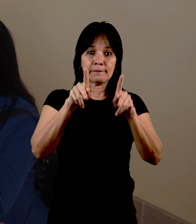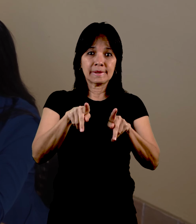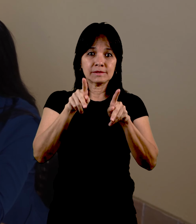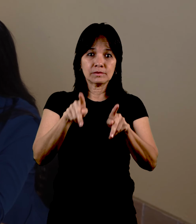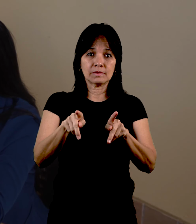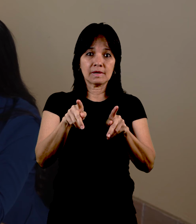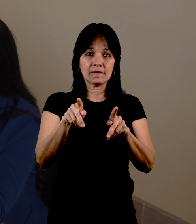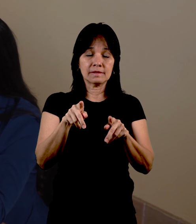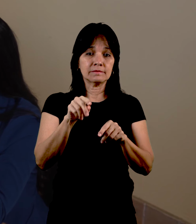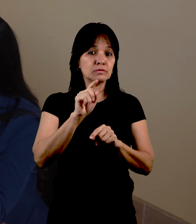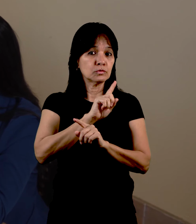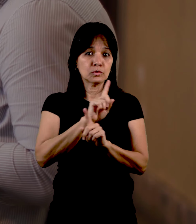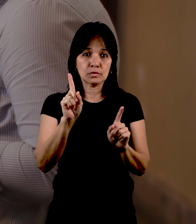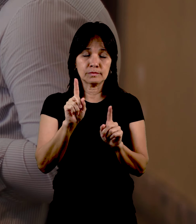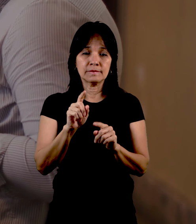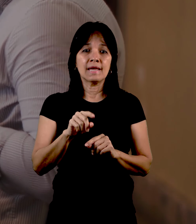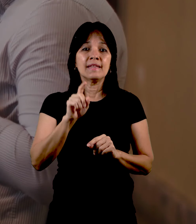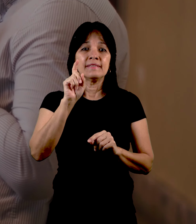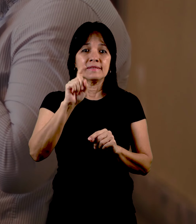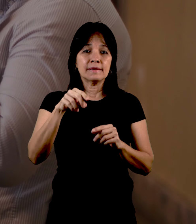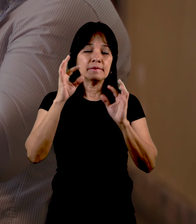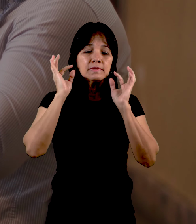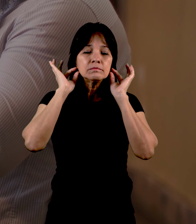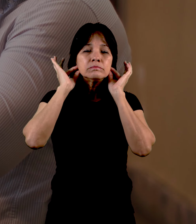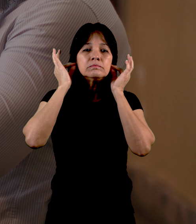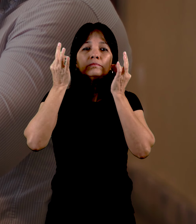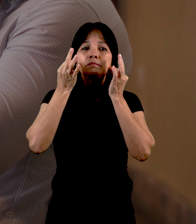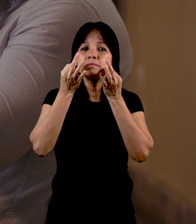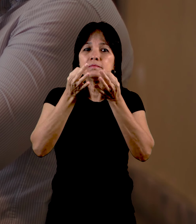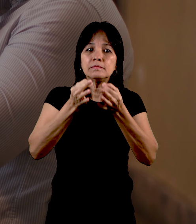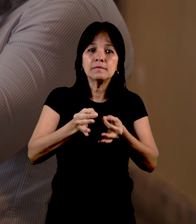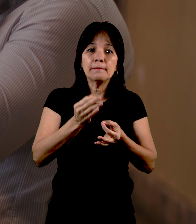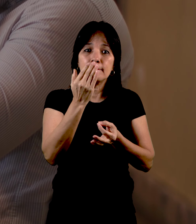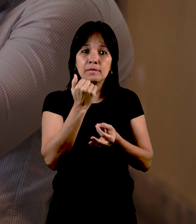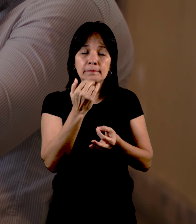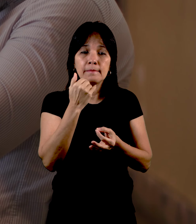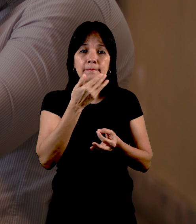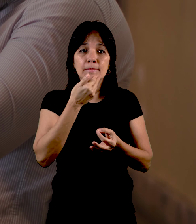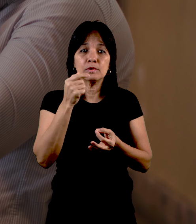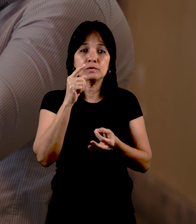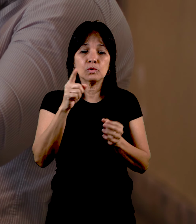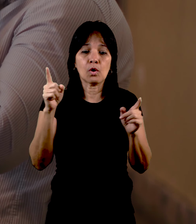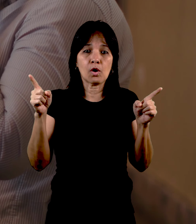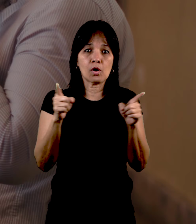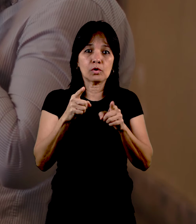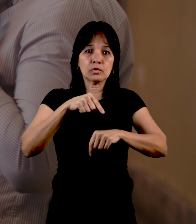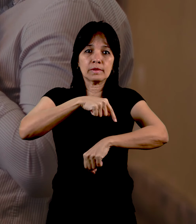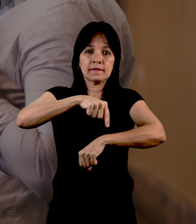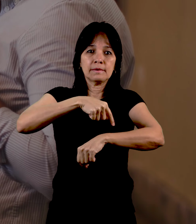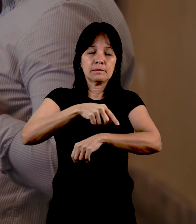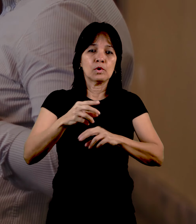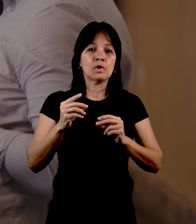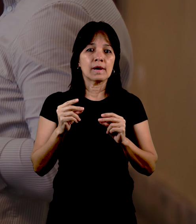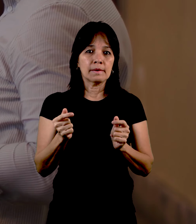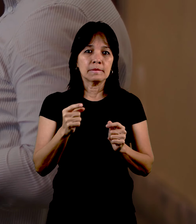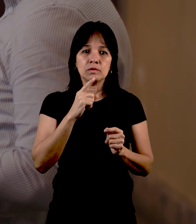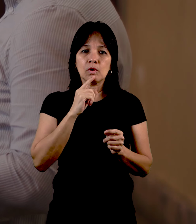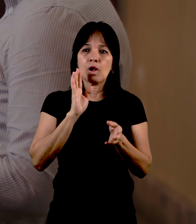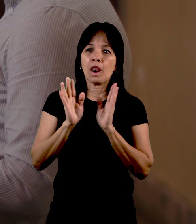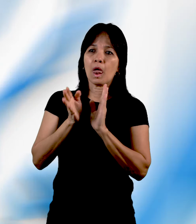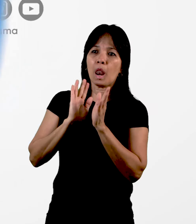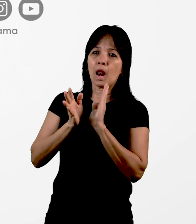comedor para evitar aglomeraciones. Ya que se debe quitar la mascarilla para comer, se recomienda acortar el tiempo de comida y no